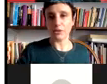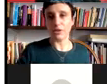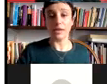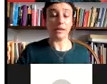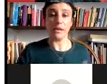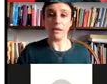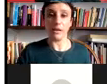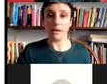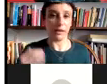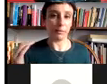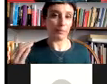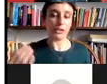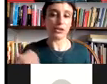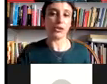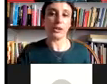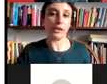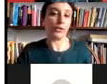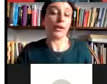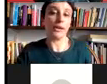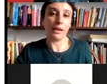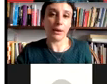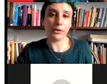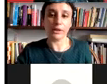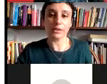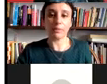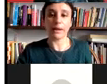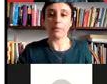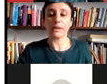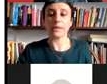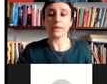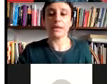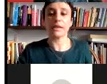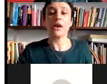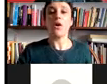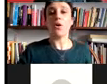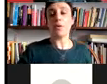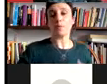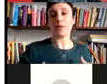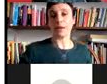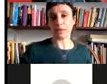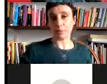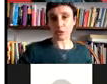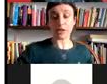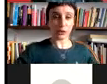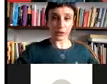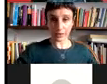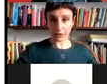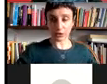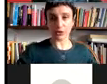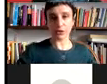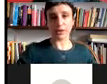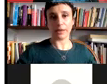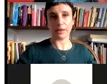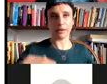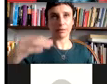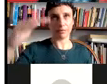lugares donde, en pisos donde no hay elevadores para acceder, o las recepciones con